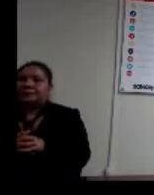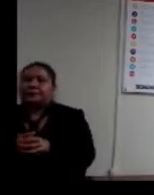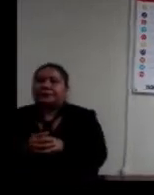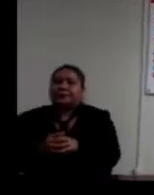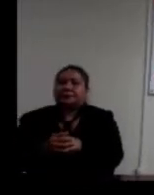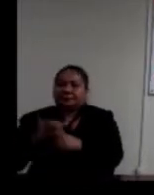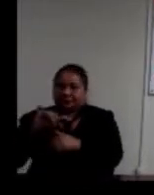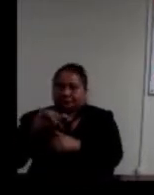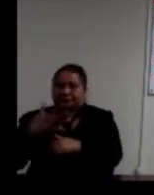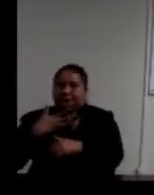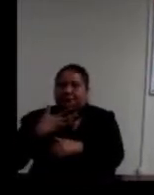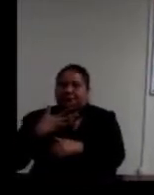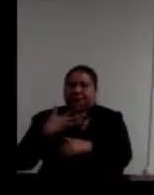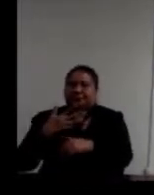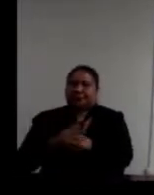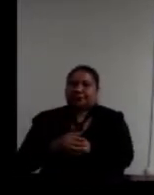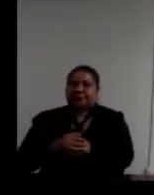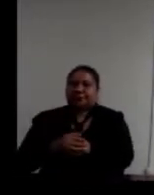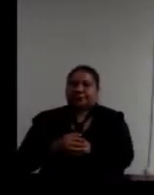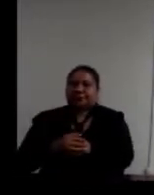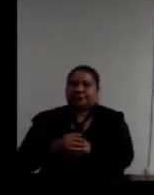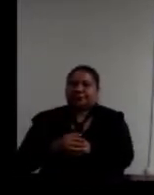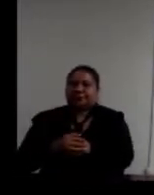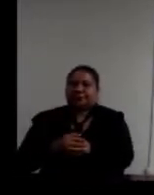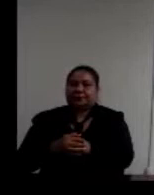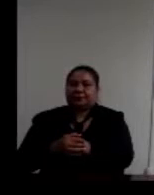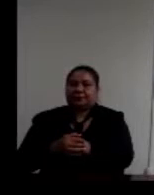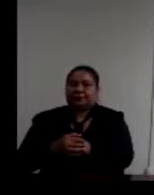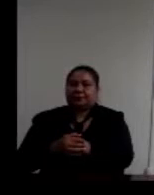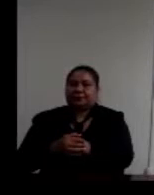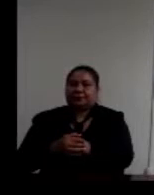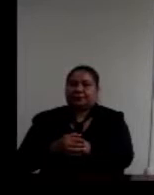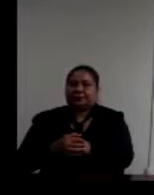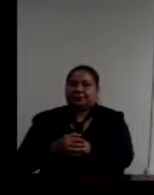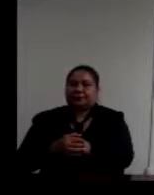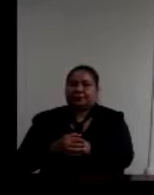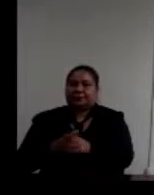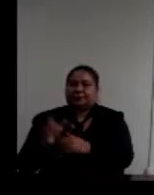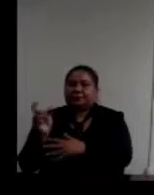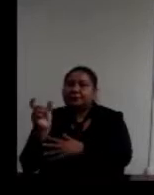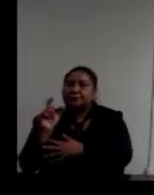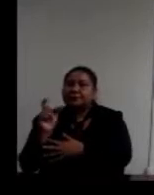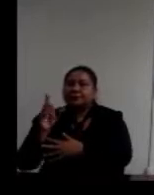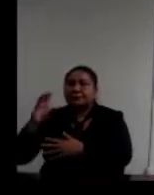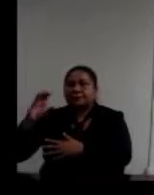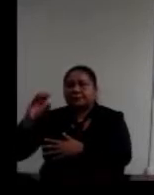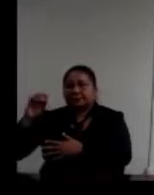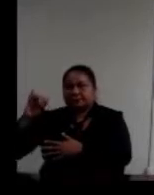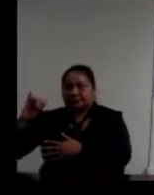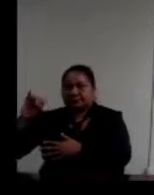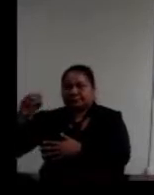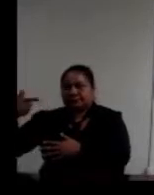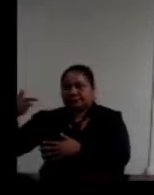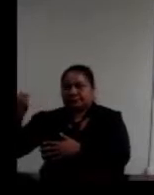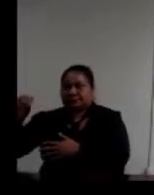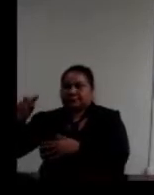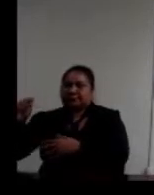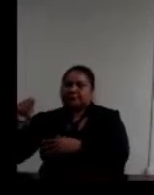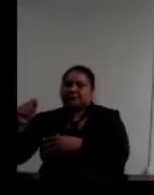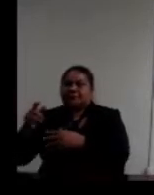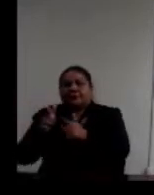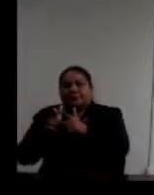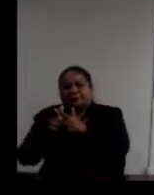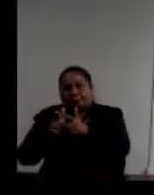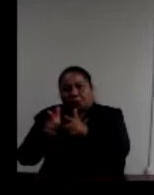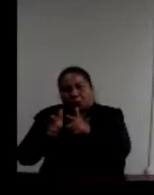síntomas muy característicos del TDA, pero cuando son dicigotos, ¿qué significa? Cuando vienen en diferente bolsa o